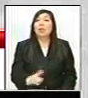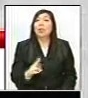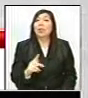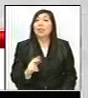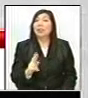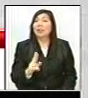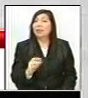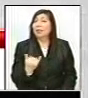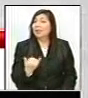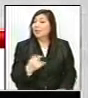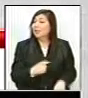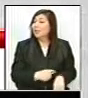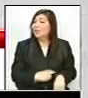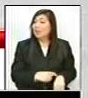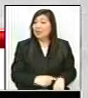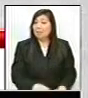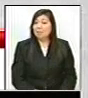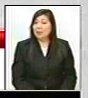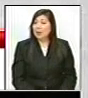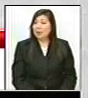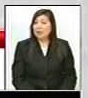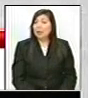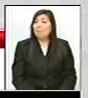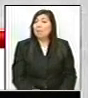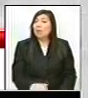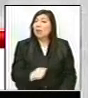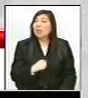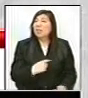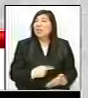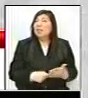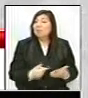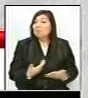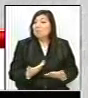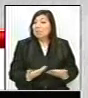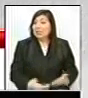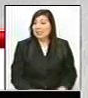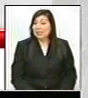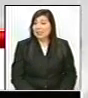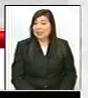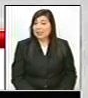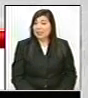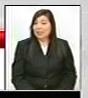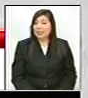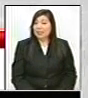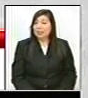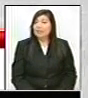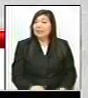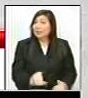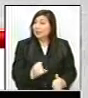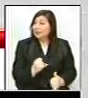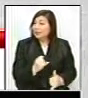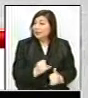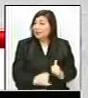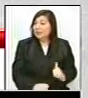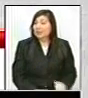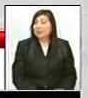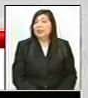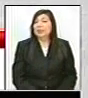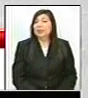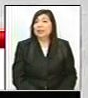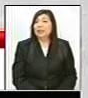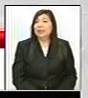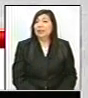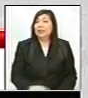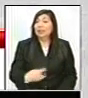haya realizado en ese momento. ¿Pero qué es lo que pasa? Se llega a la conclusión de que el